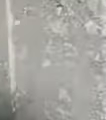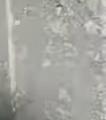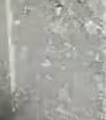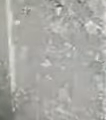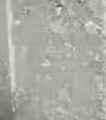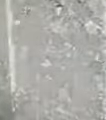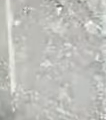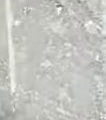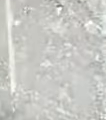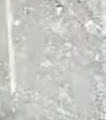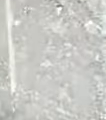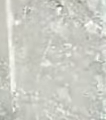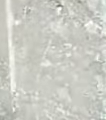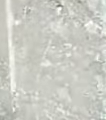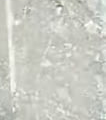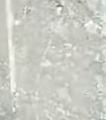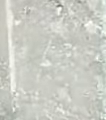Andrés Manuel dijo que